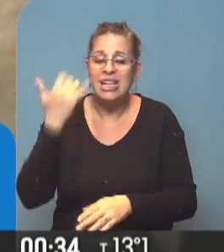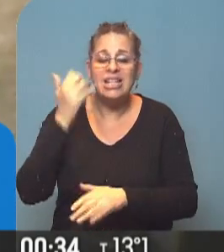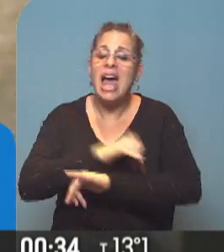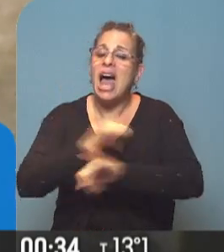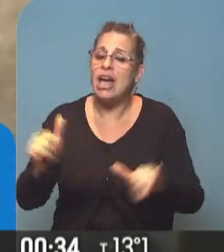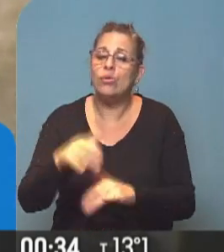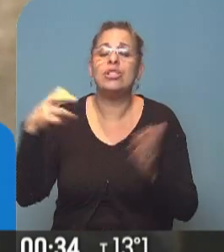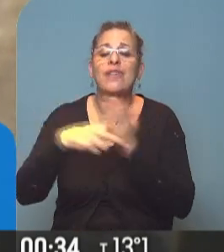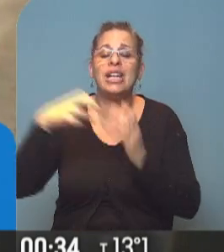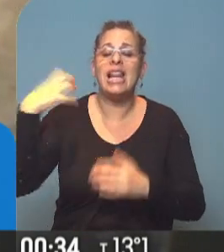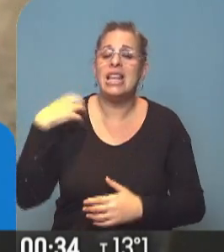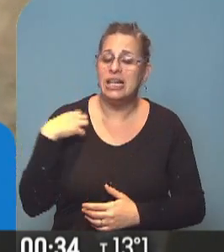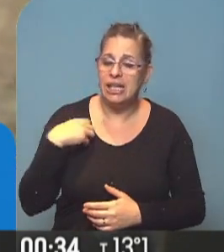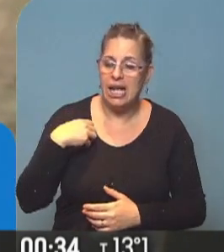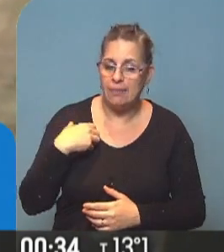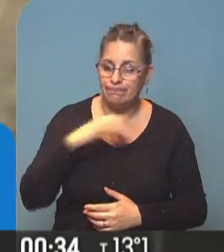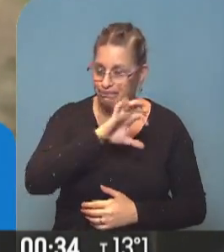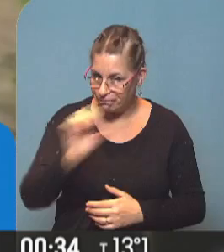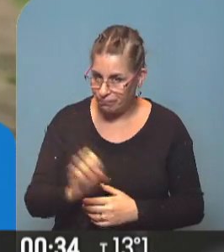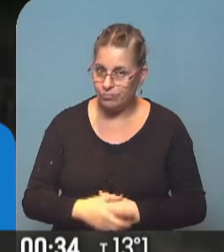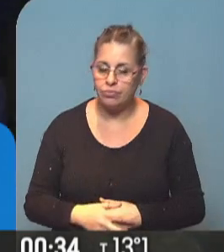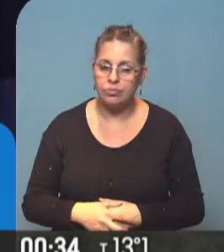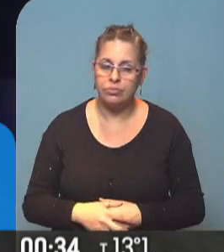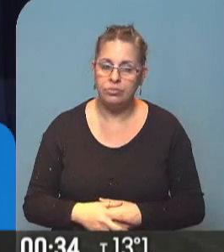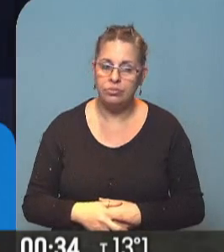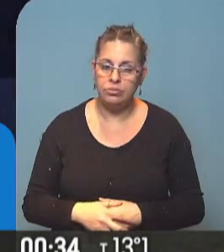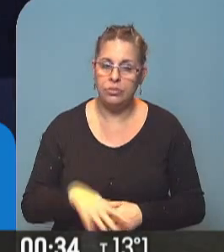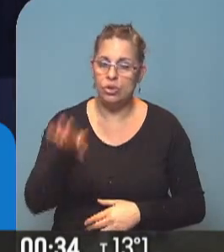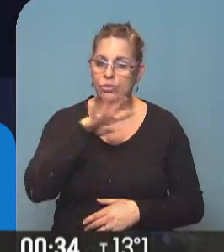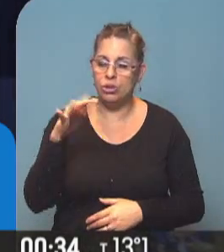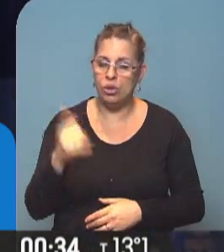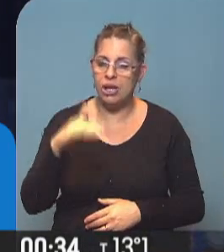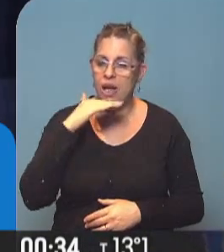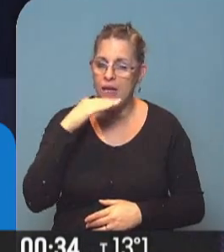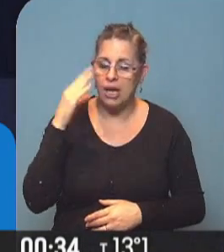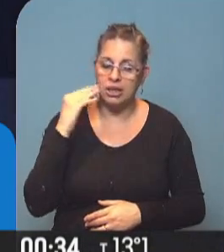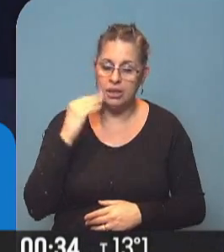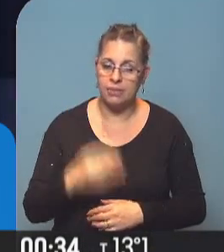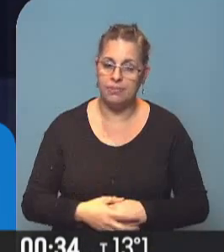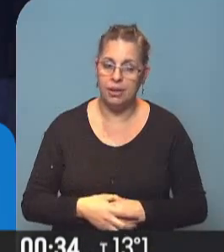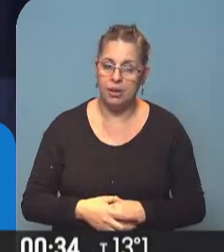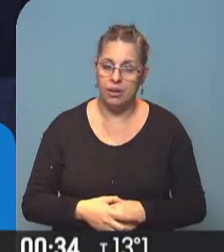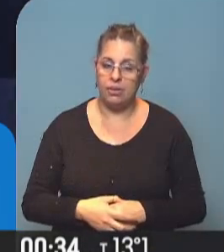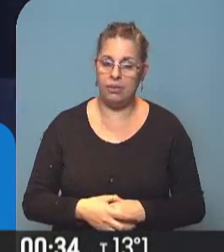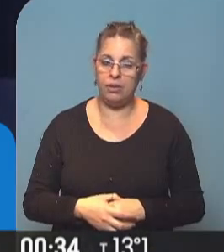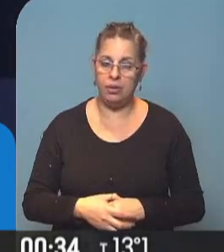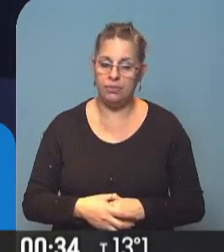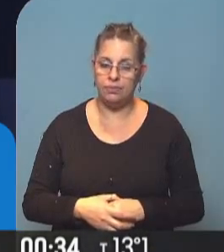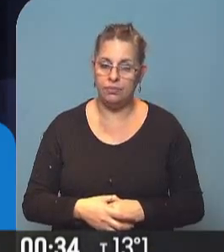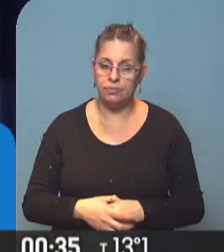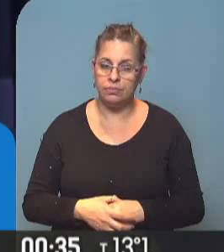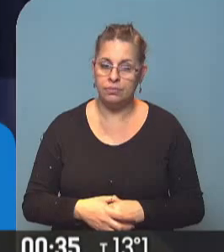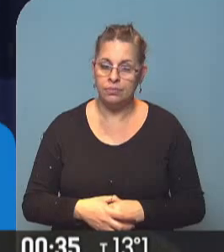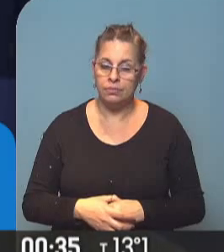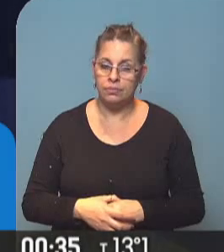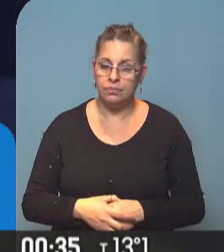por el fiscal general Jeff Sessions. I'm here today to announce that the program known as DACA that